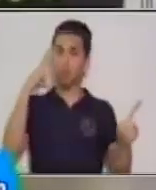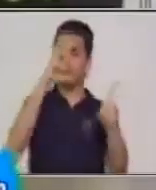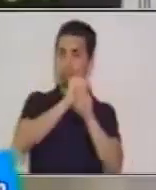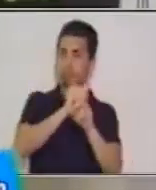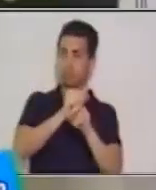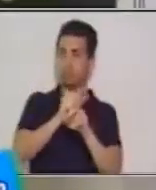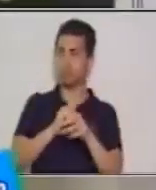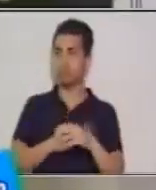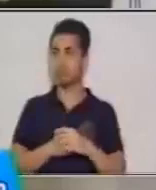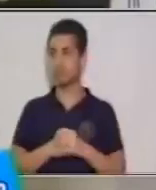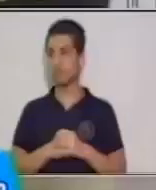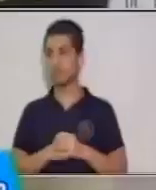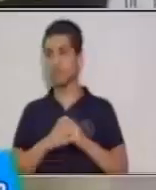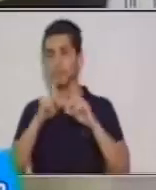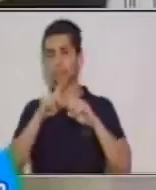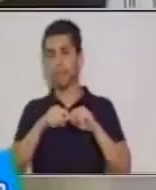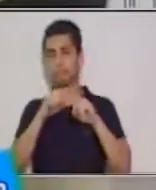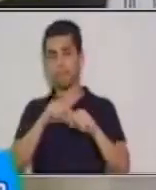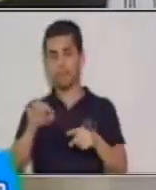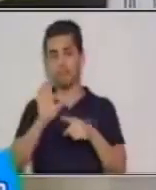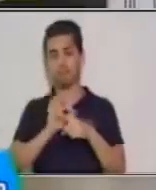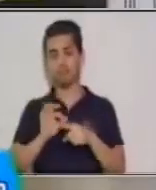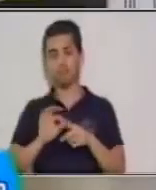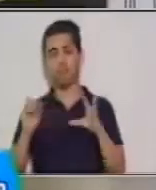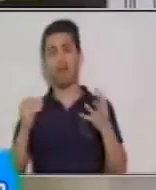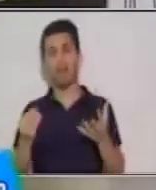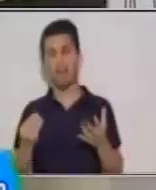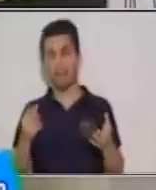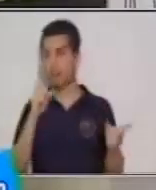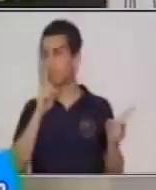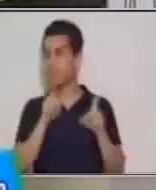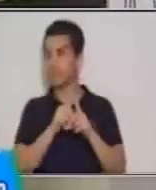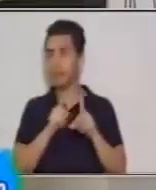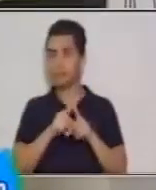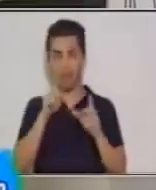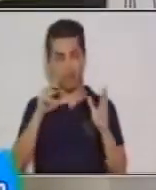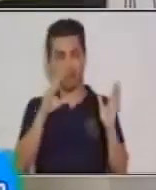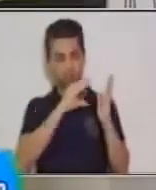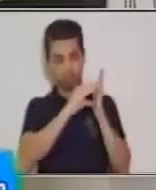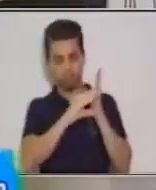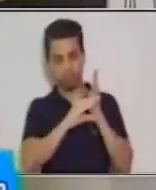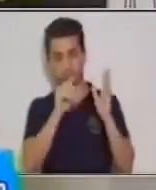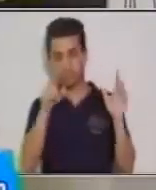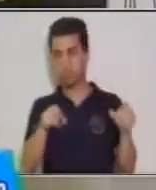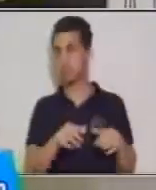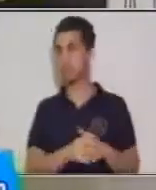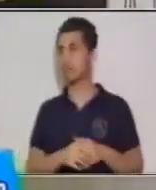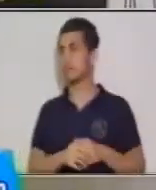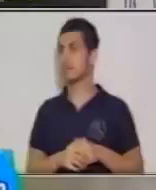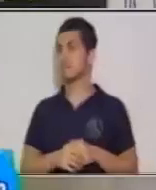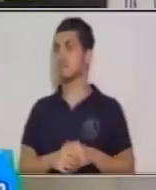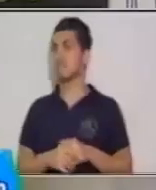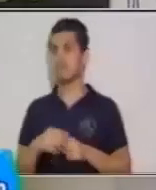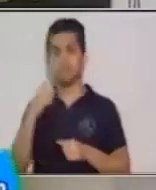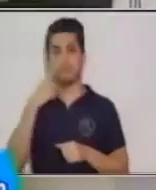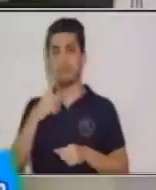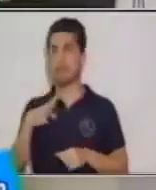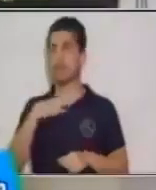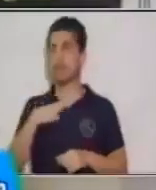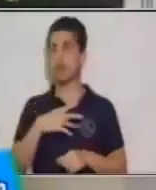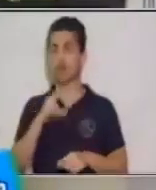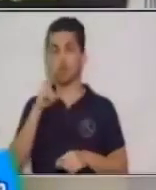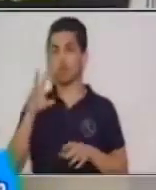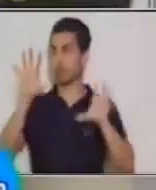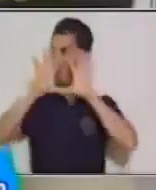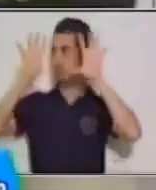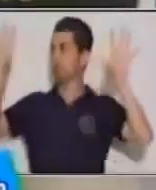identificar? Según la función y cómo está organizada esa lectura. Si tú te das cuenta, hoy traje dos